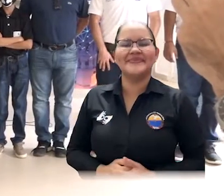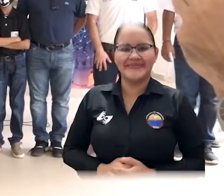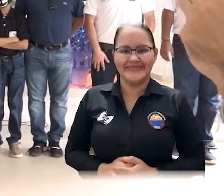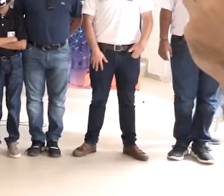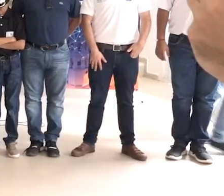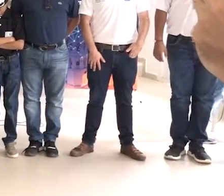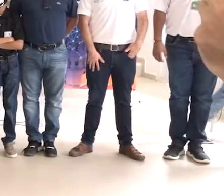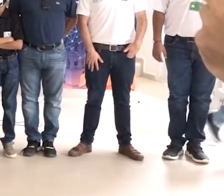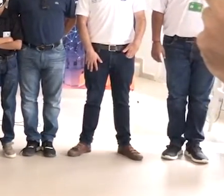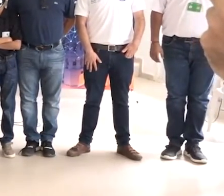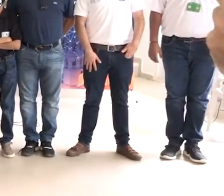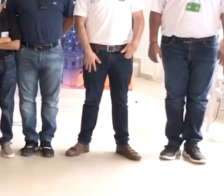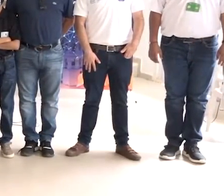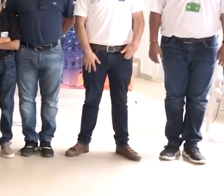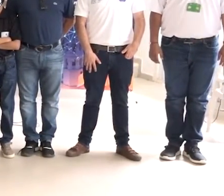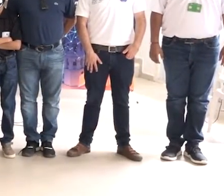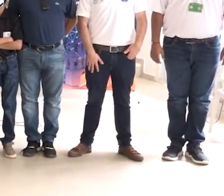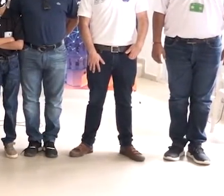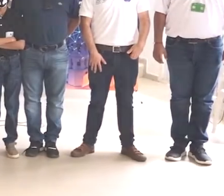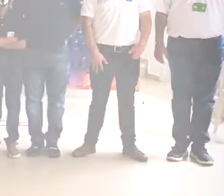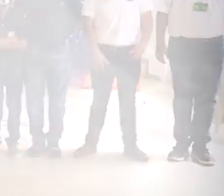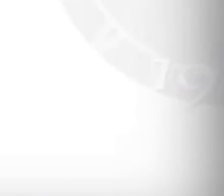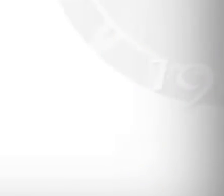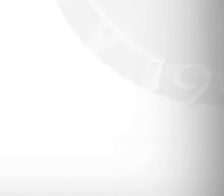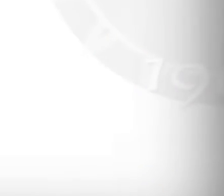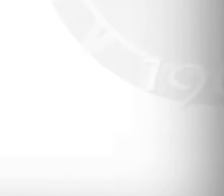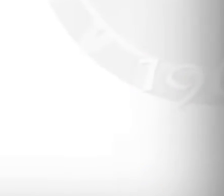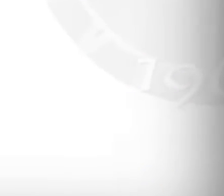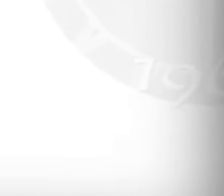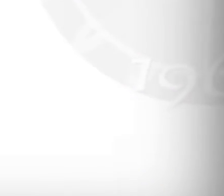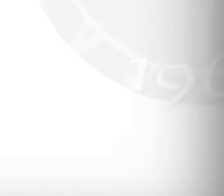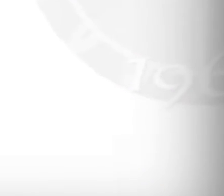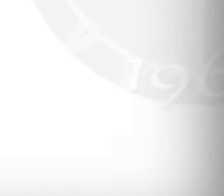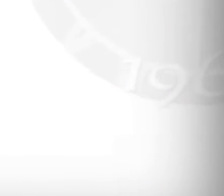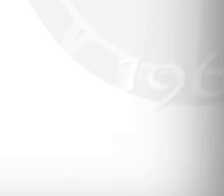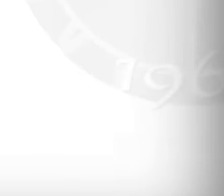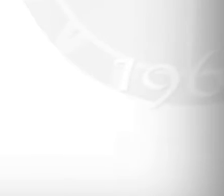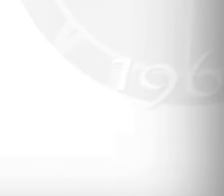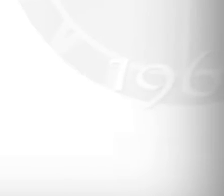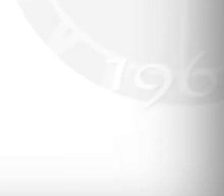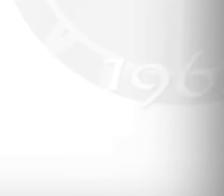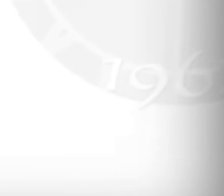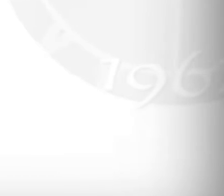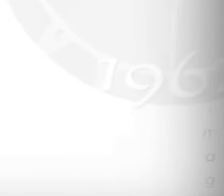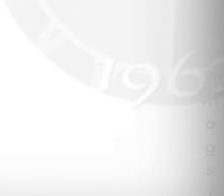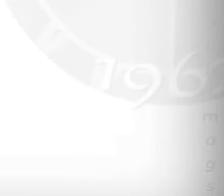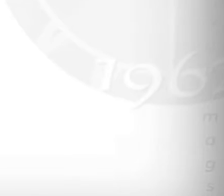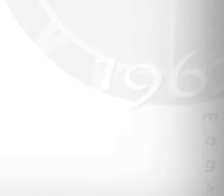Universidad del Magdalena, más incluyente e innovadora.